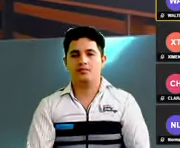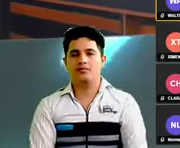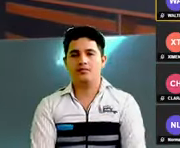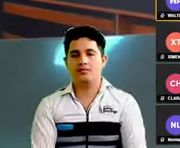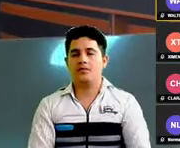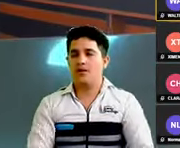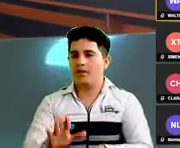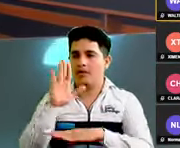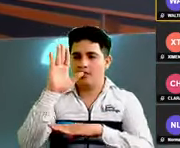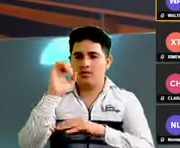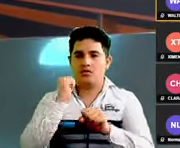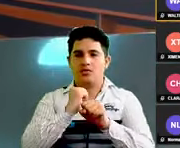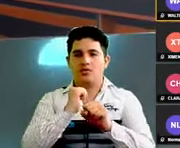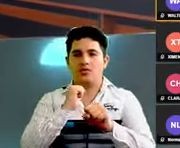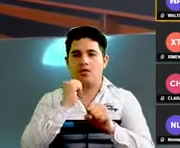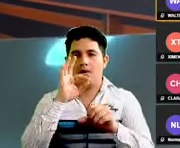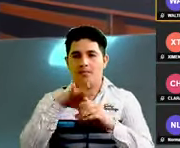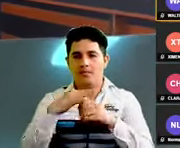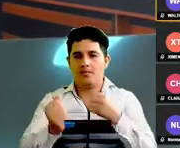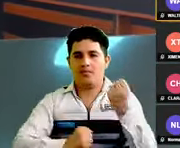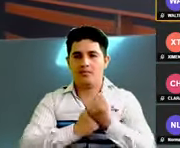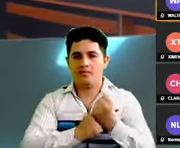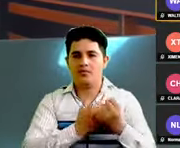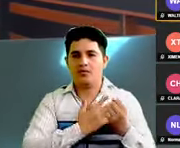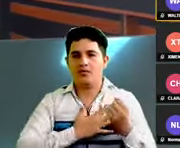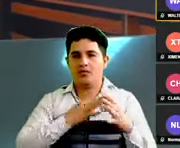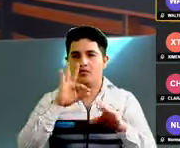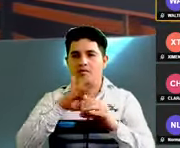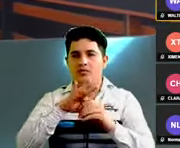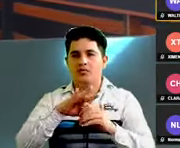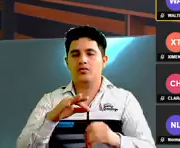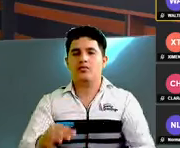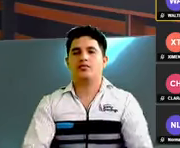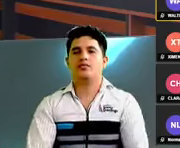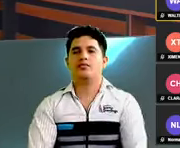los que están de acuerdo con la moción presentada. Sus votos, por favor.